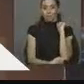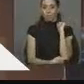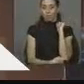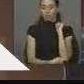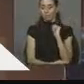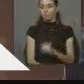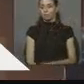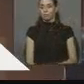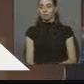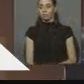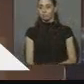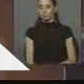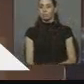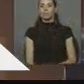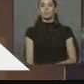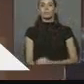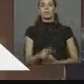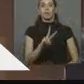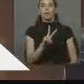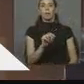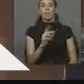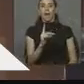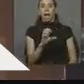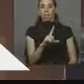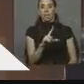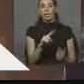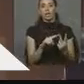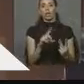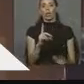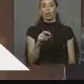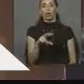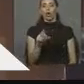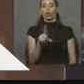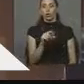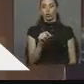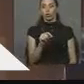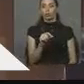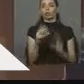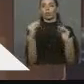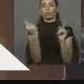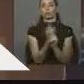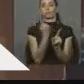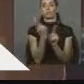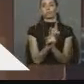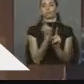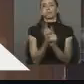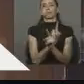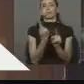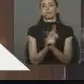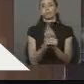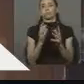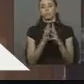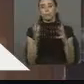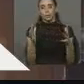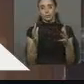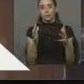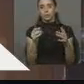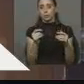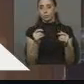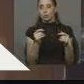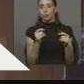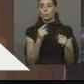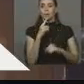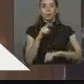Y Badel y Donoso son grandes conversadores, Entonces la hora de